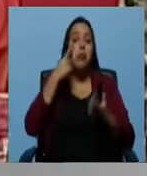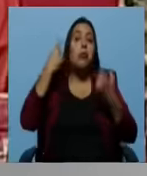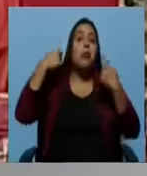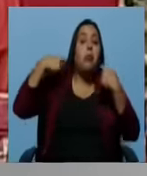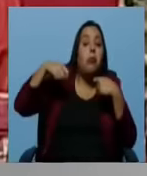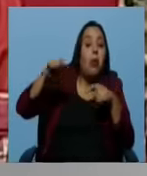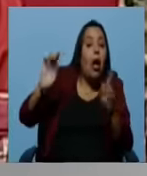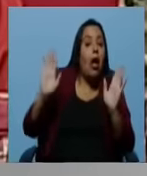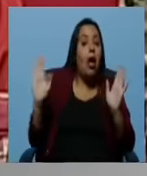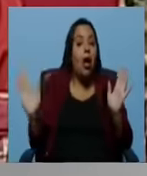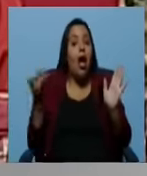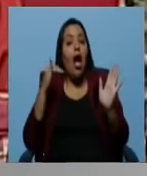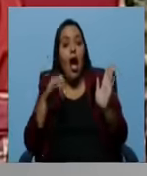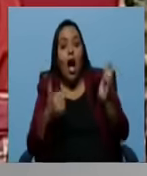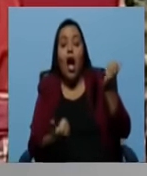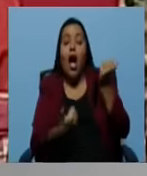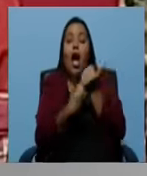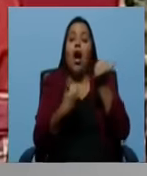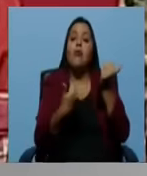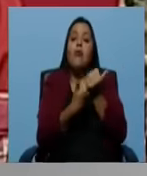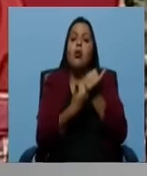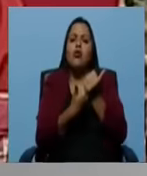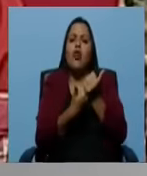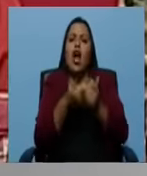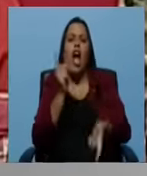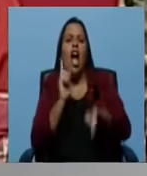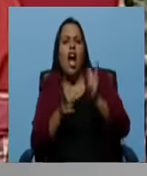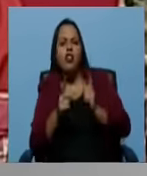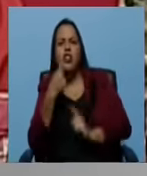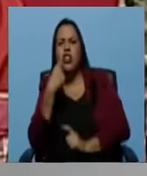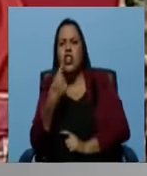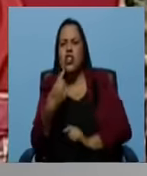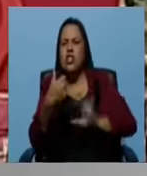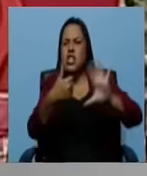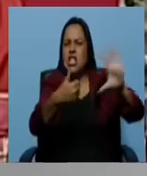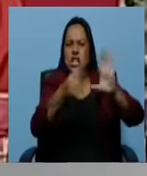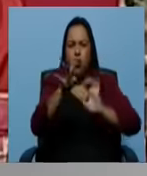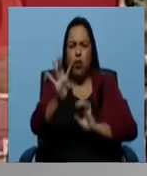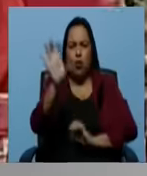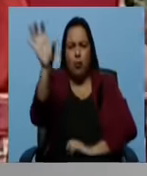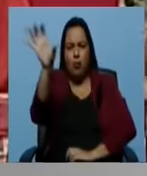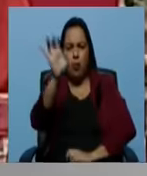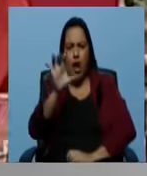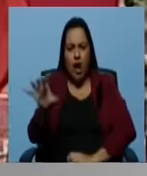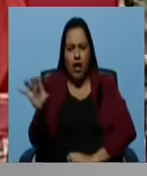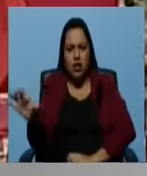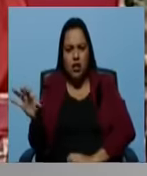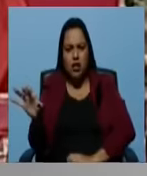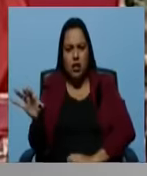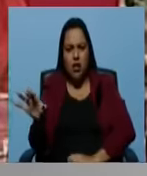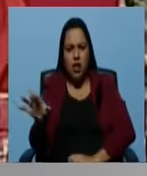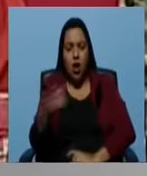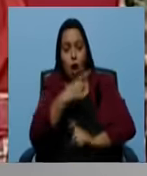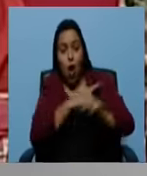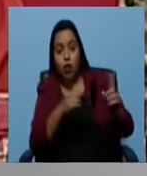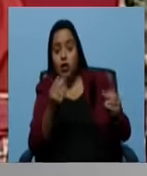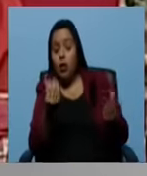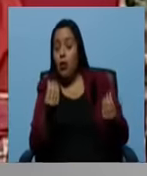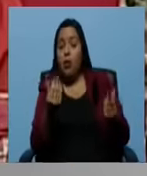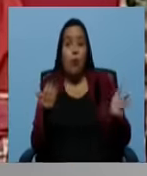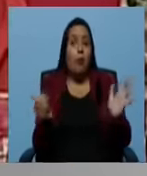supuestamente tuvo el apoyo de, algunos dijeron que eran 64 países, una señora dijo que eran miles de